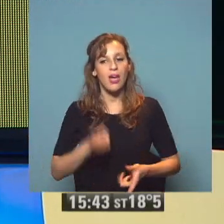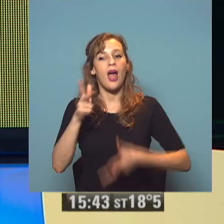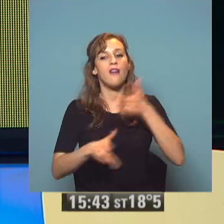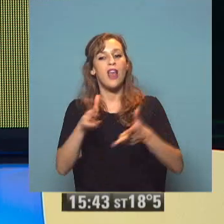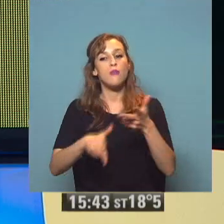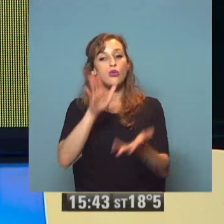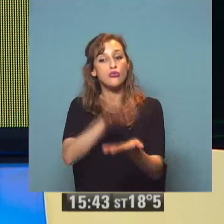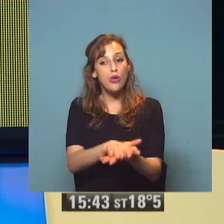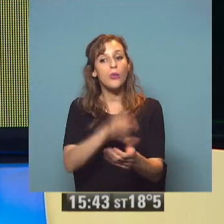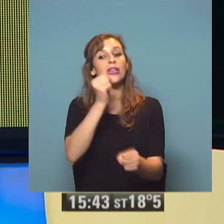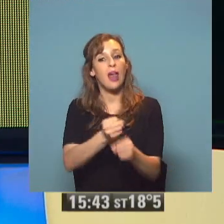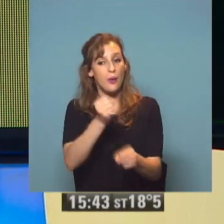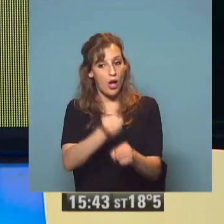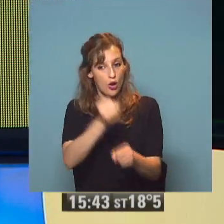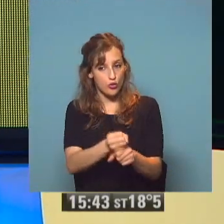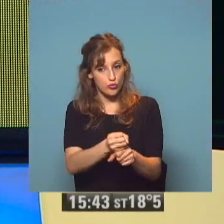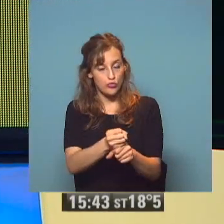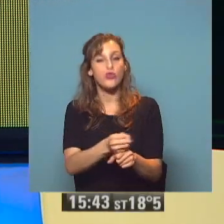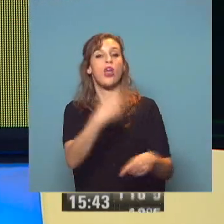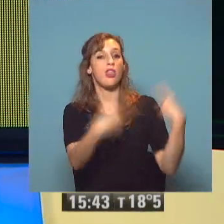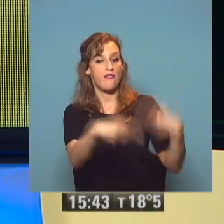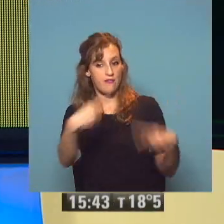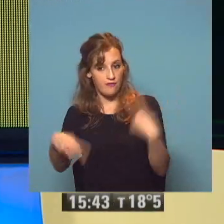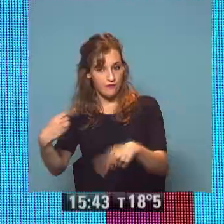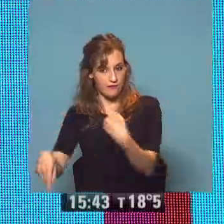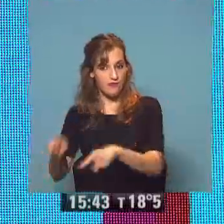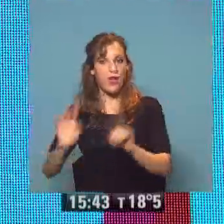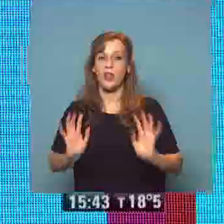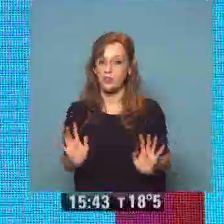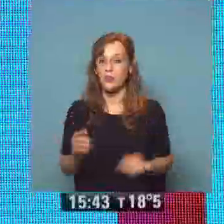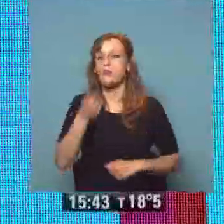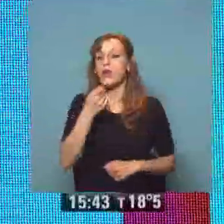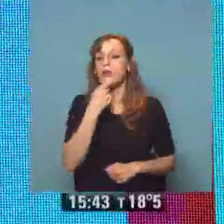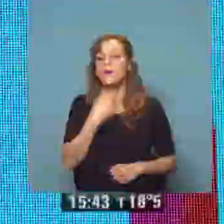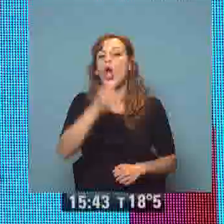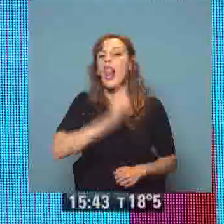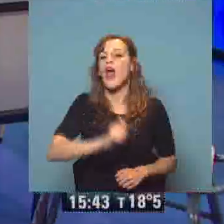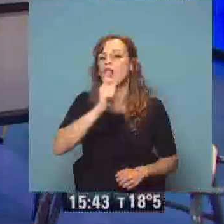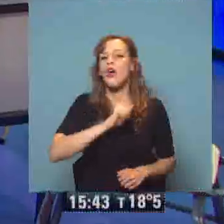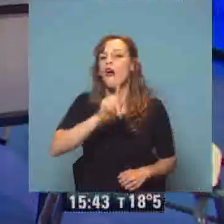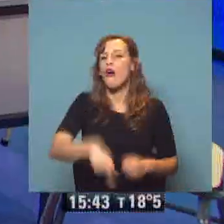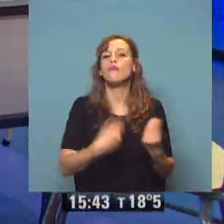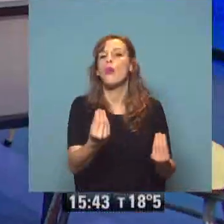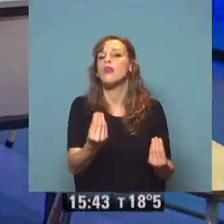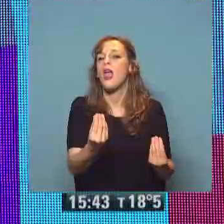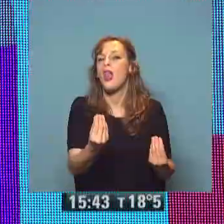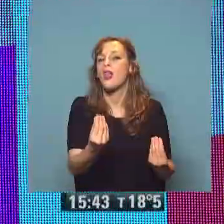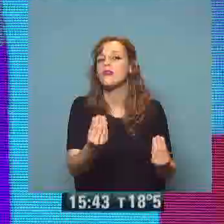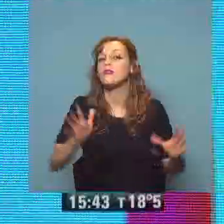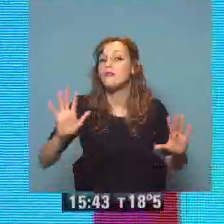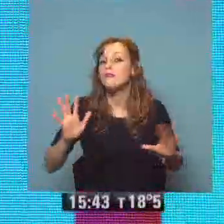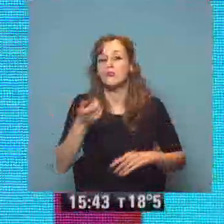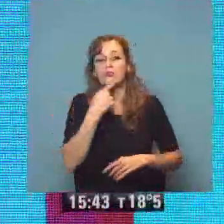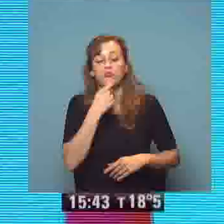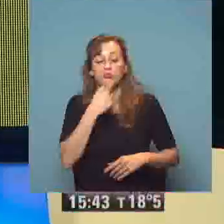trabajos. Sí. Y hablamos de cómo se hace el helado. Me hiciste acordar. El helado apareció. Me voy a hacer el helado de banana en